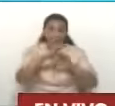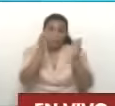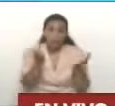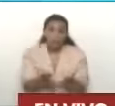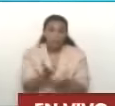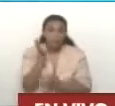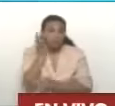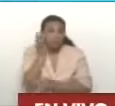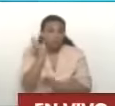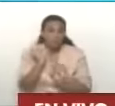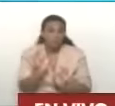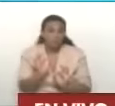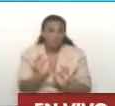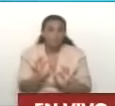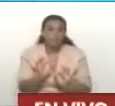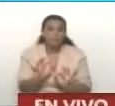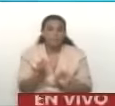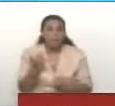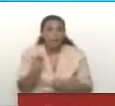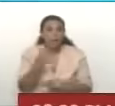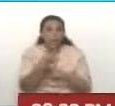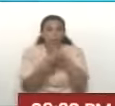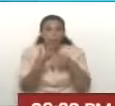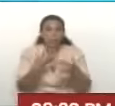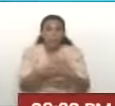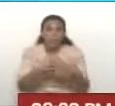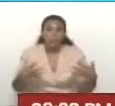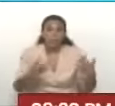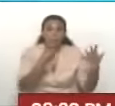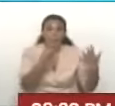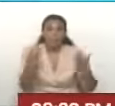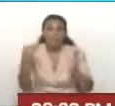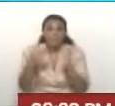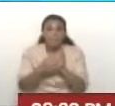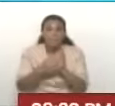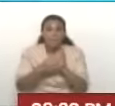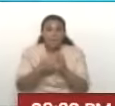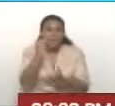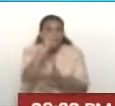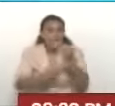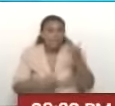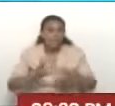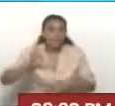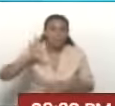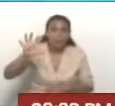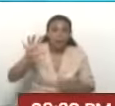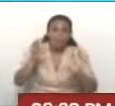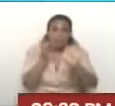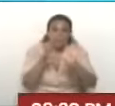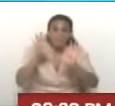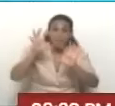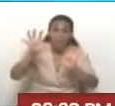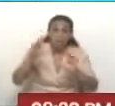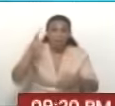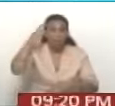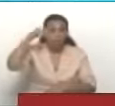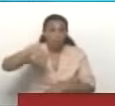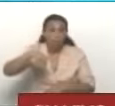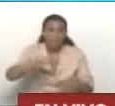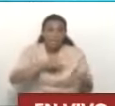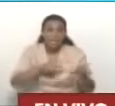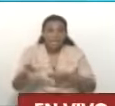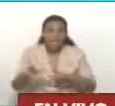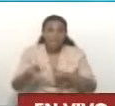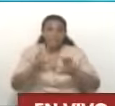Mujer, teníamos 4.900.000 mujeres inscritas. Y hoy amanecieron